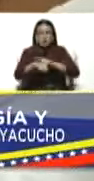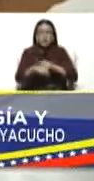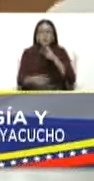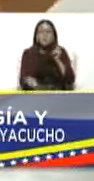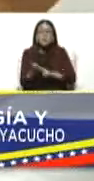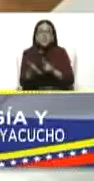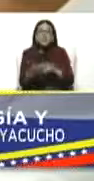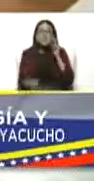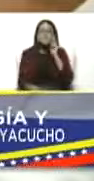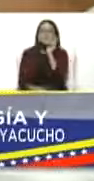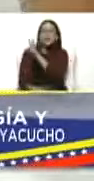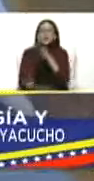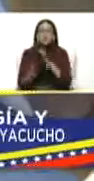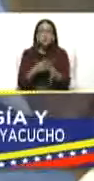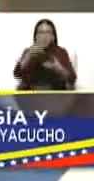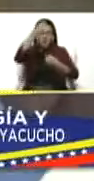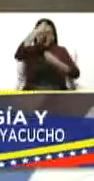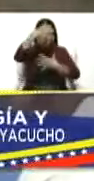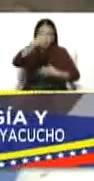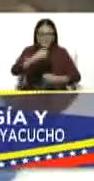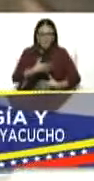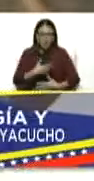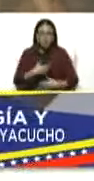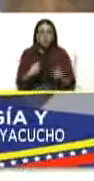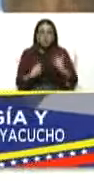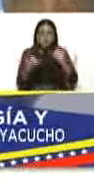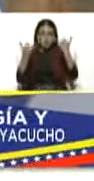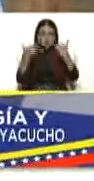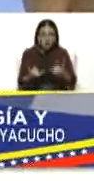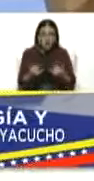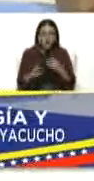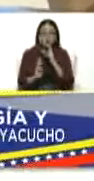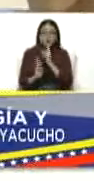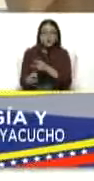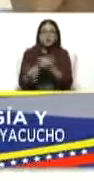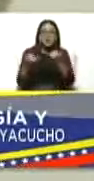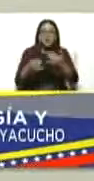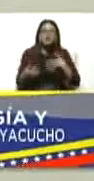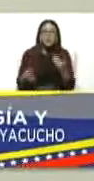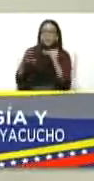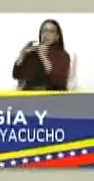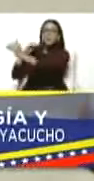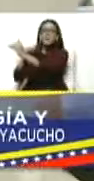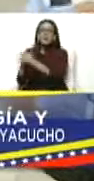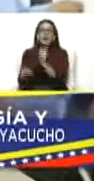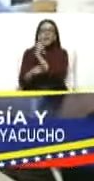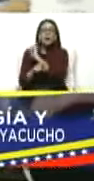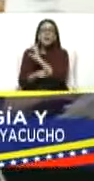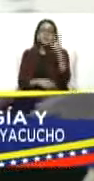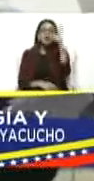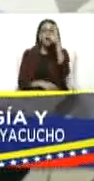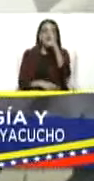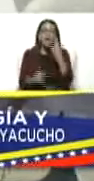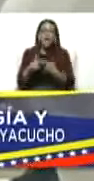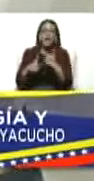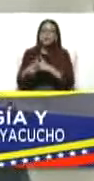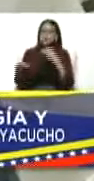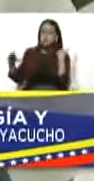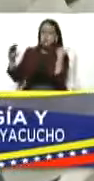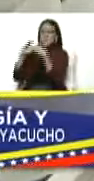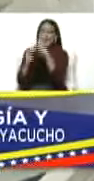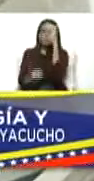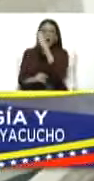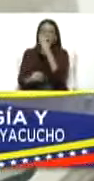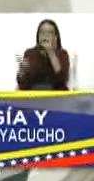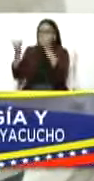los exámenes, por ejemplo, Jorge, a Caracas. Ya tenemos entonces allá dos radiólogos que nos van a devolver los exámenes. Eso es lo